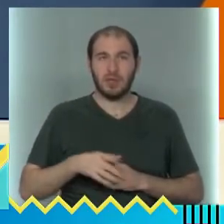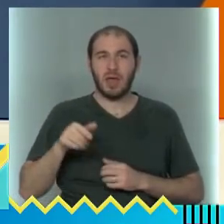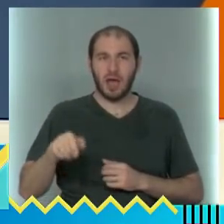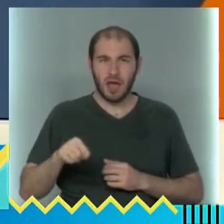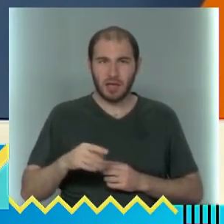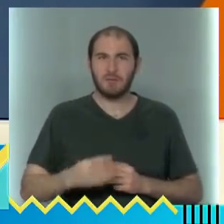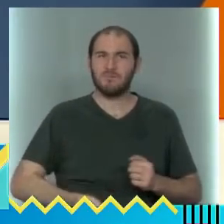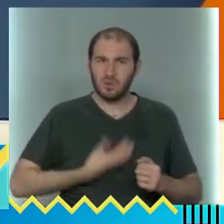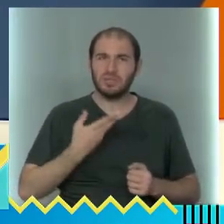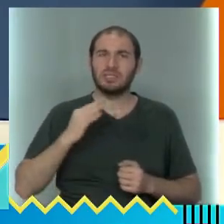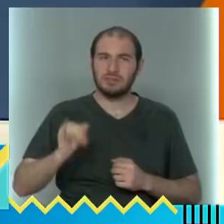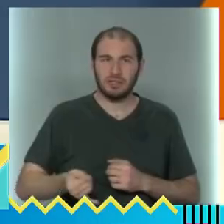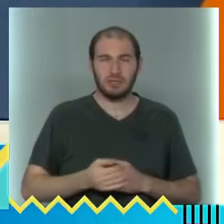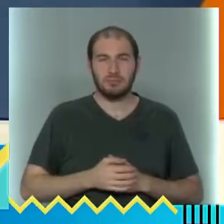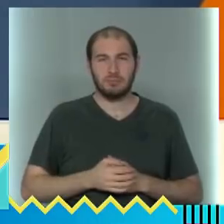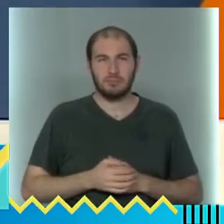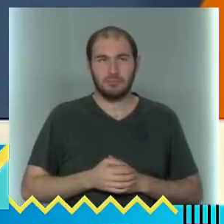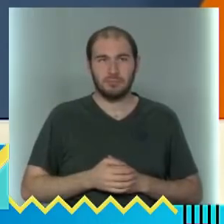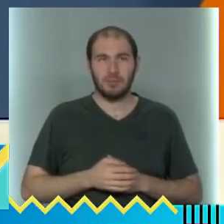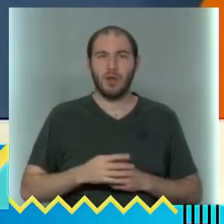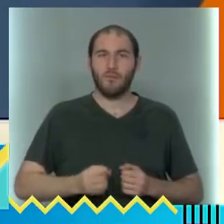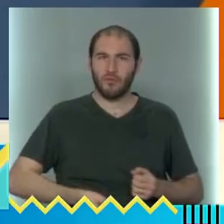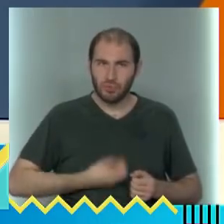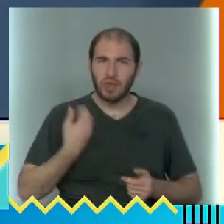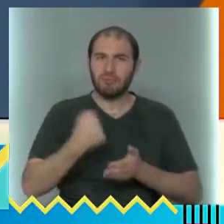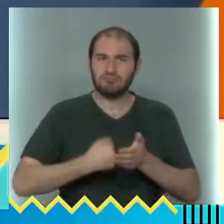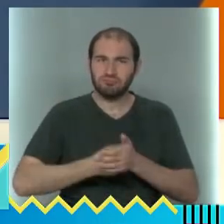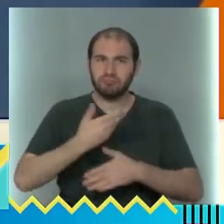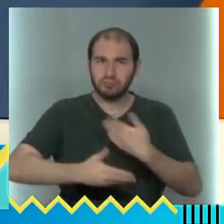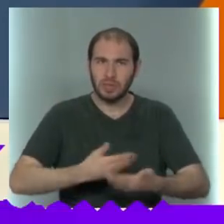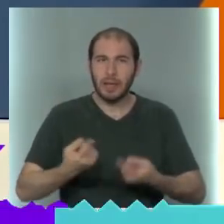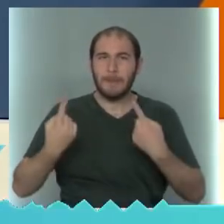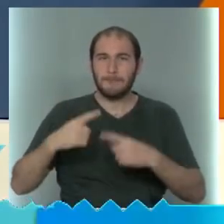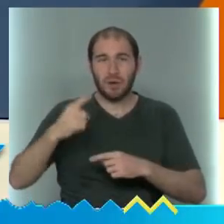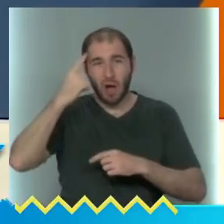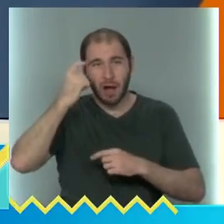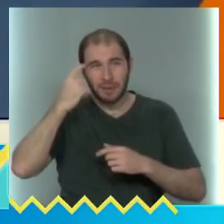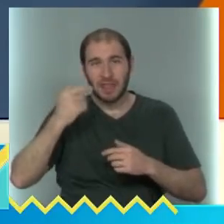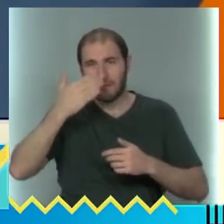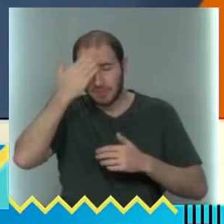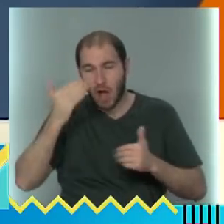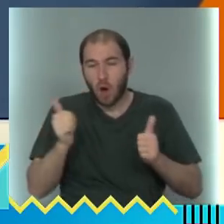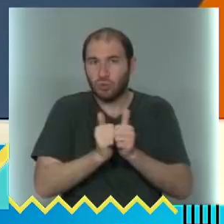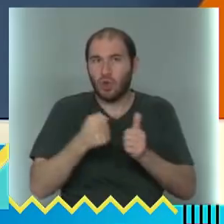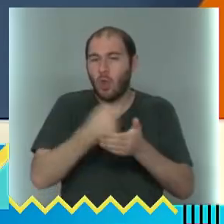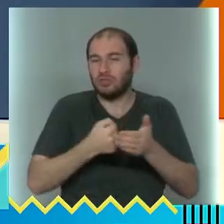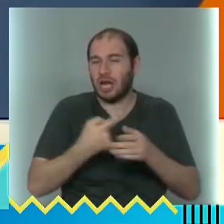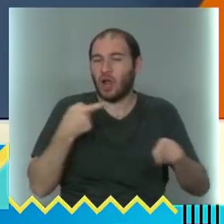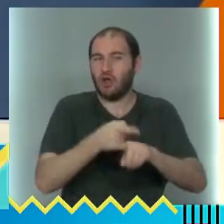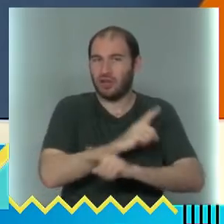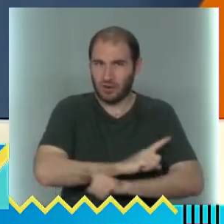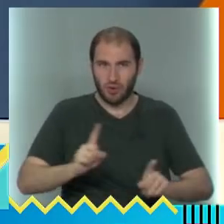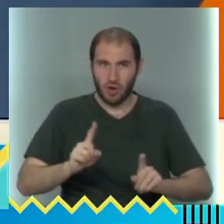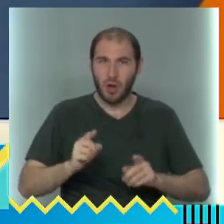ponerle incentivo, hay que ponerle ganas para salir adelante, pero hay que aprender a convivir con la enfermedad y no luchar contra la